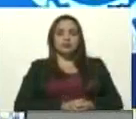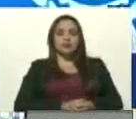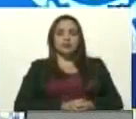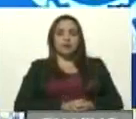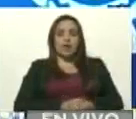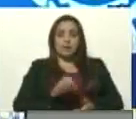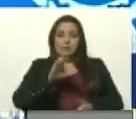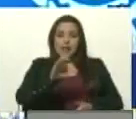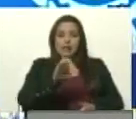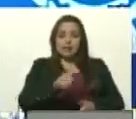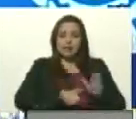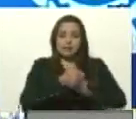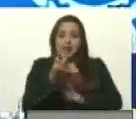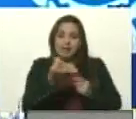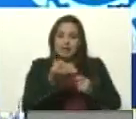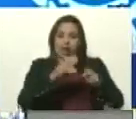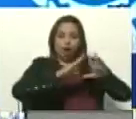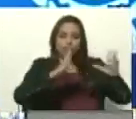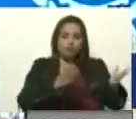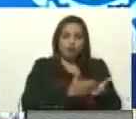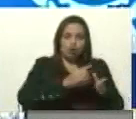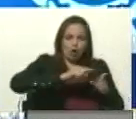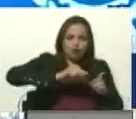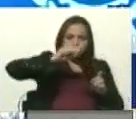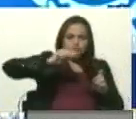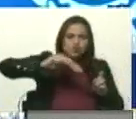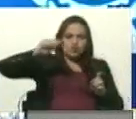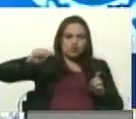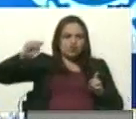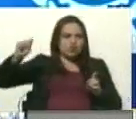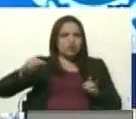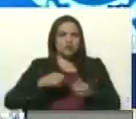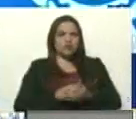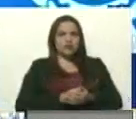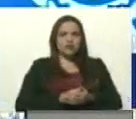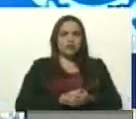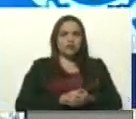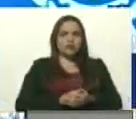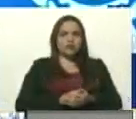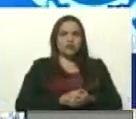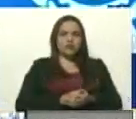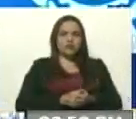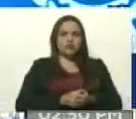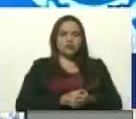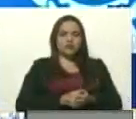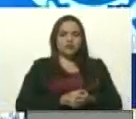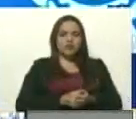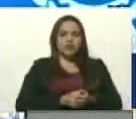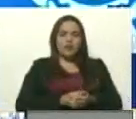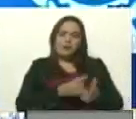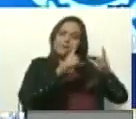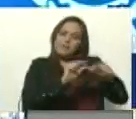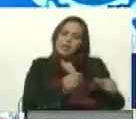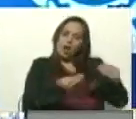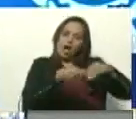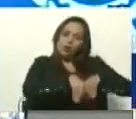países ricos del mundo. La tendencia es a menos negociación colectiva.